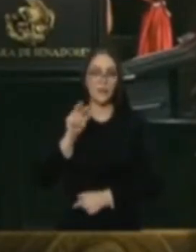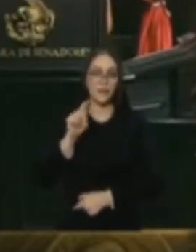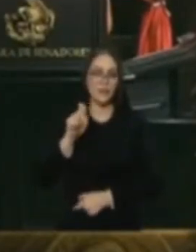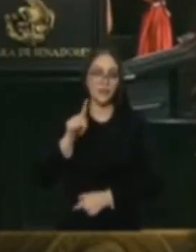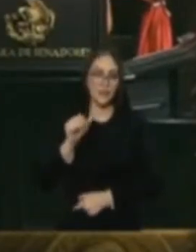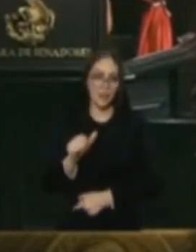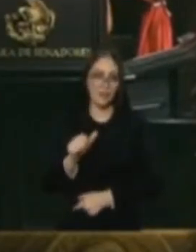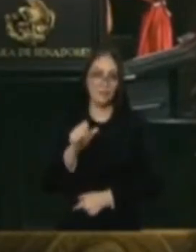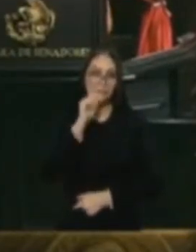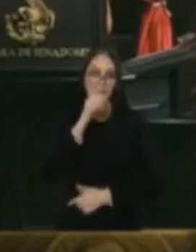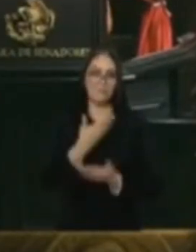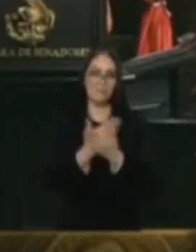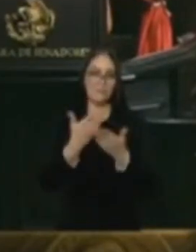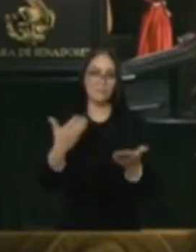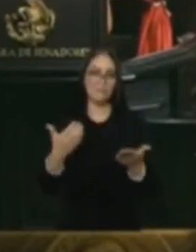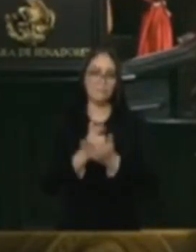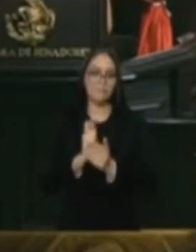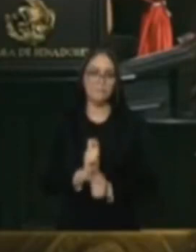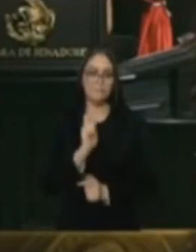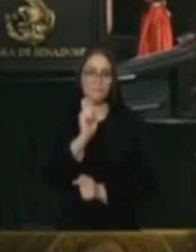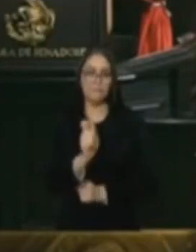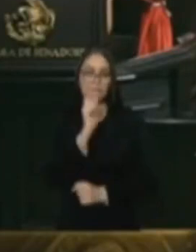Domínguez 2022.